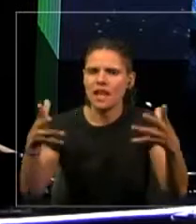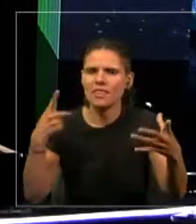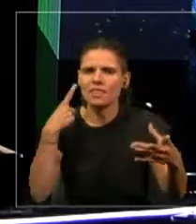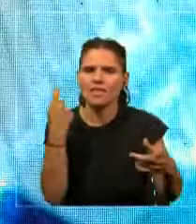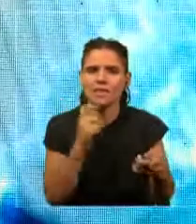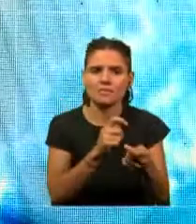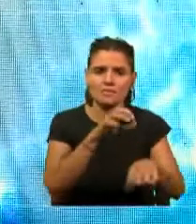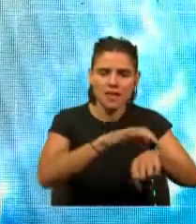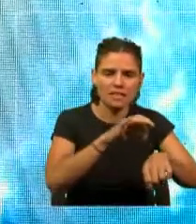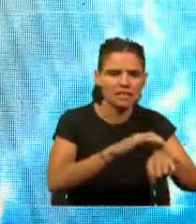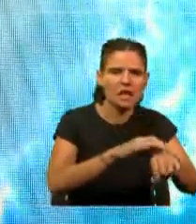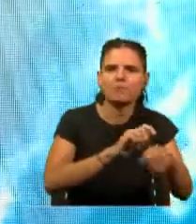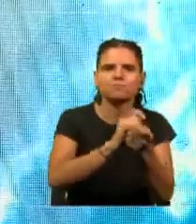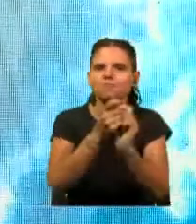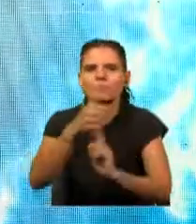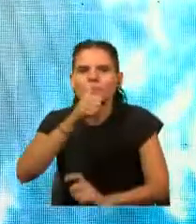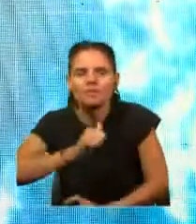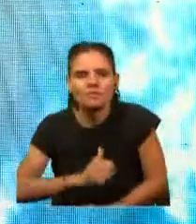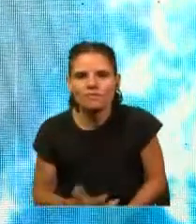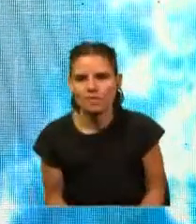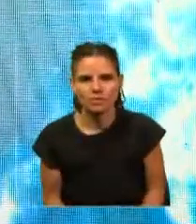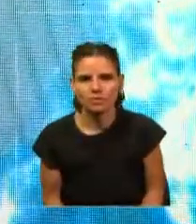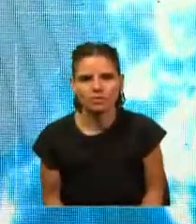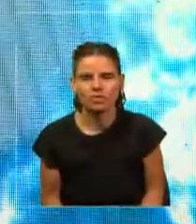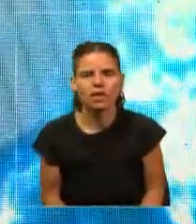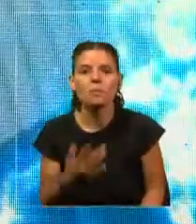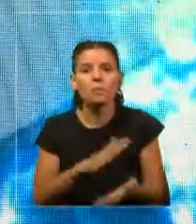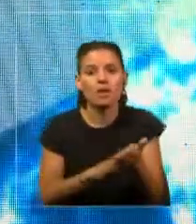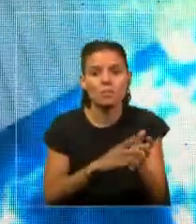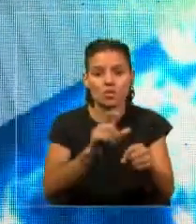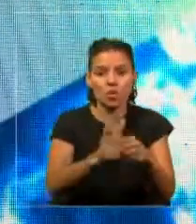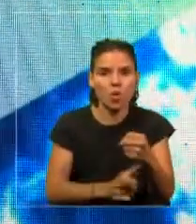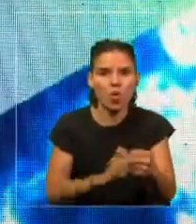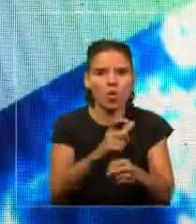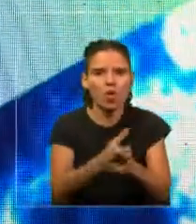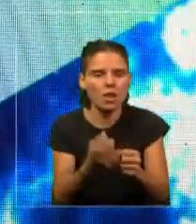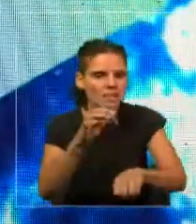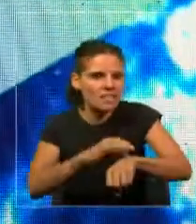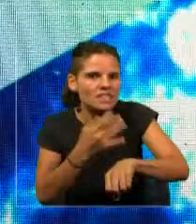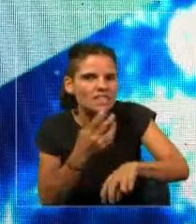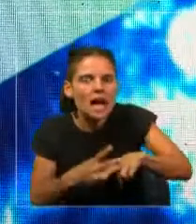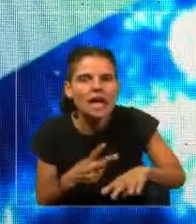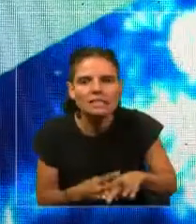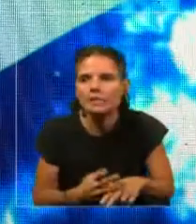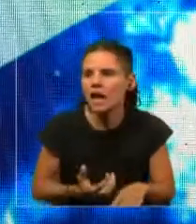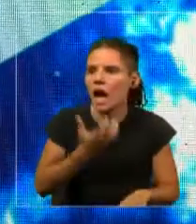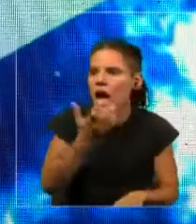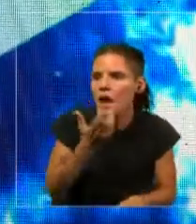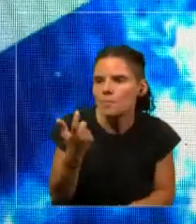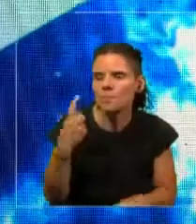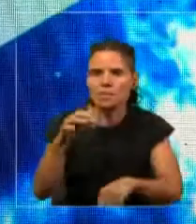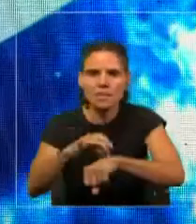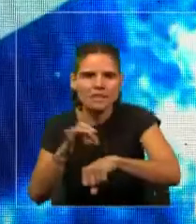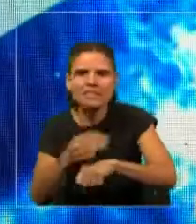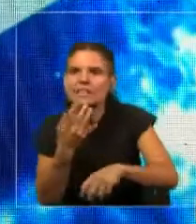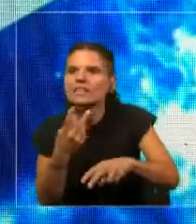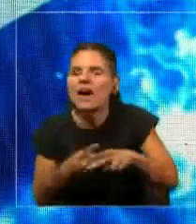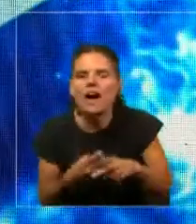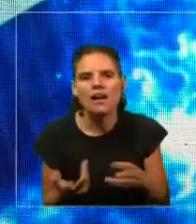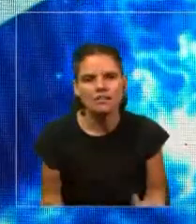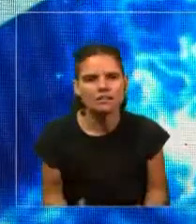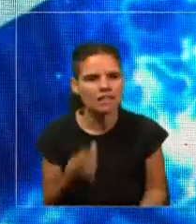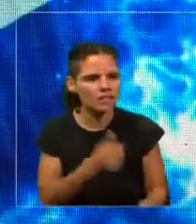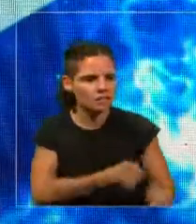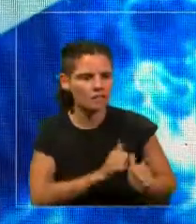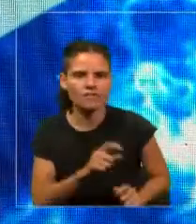por grupos. ¿Qué está haciendo Google en la medicina? ¿Qué está haciendo Apple en la medicina? ¿Cuál es el desafío para